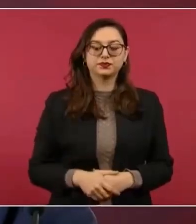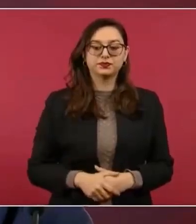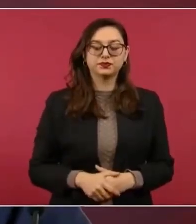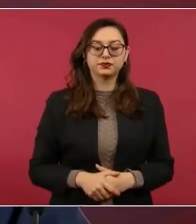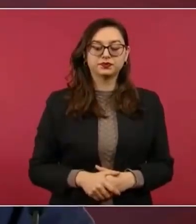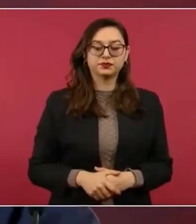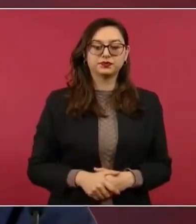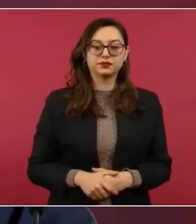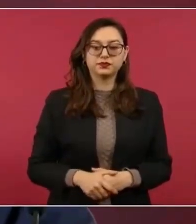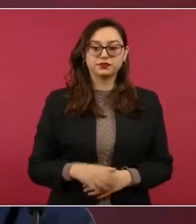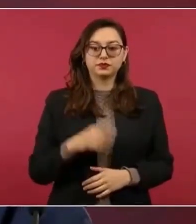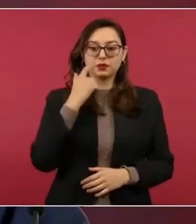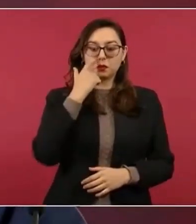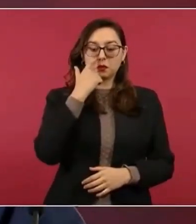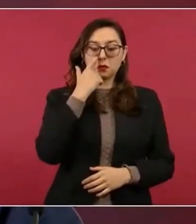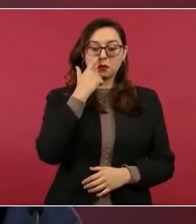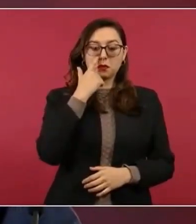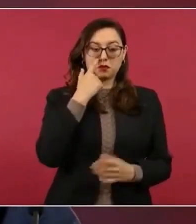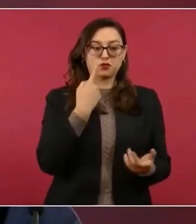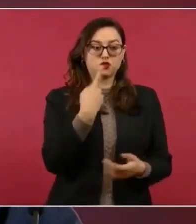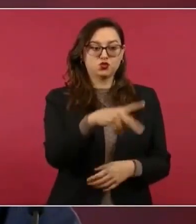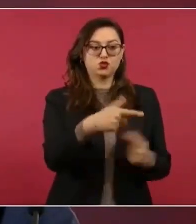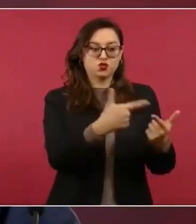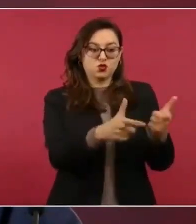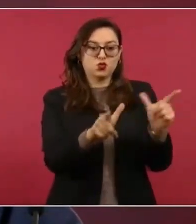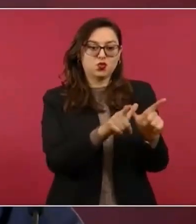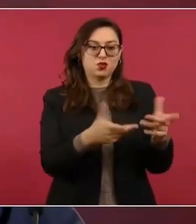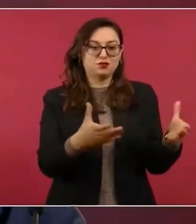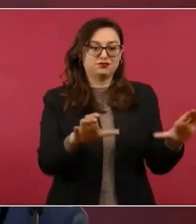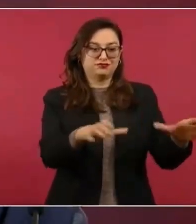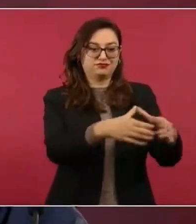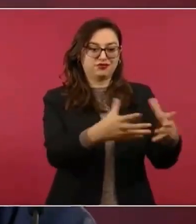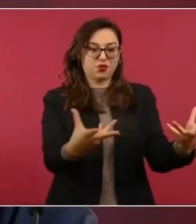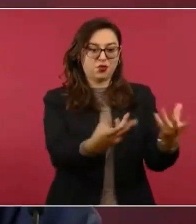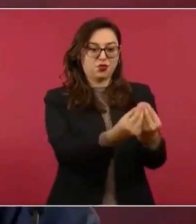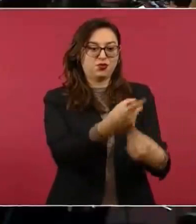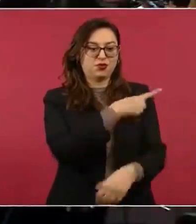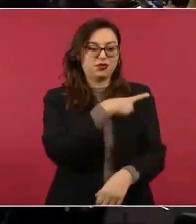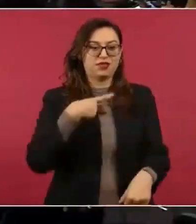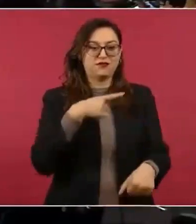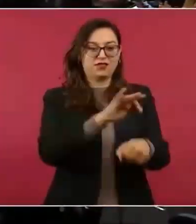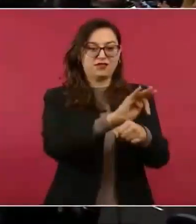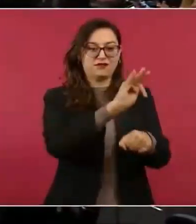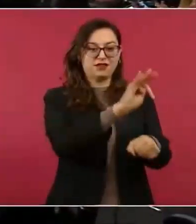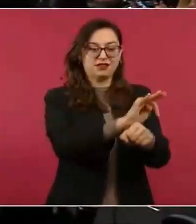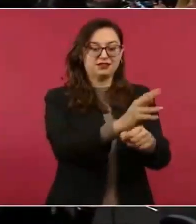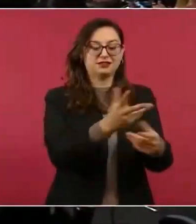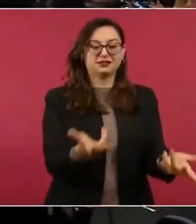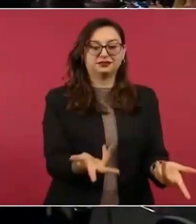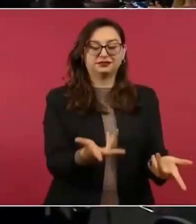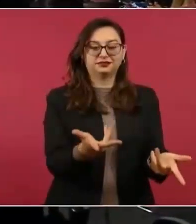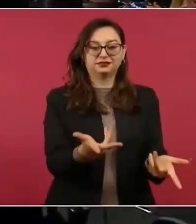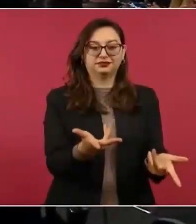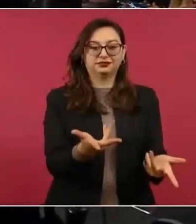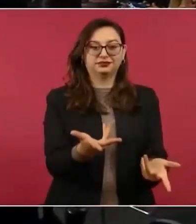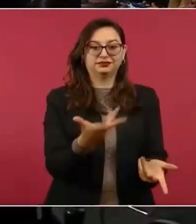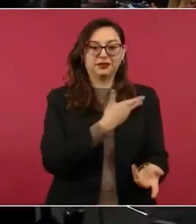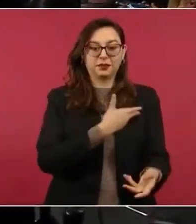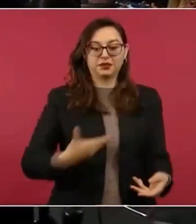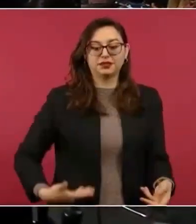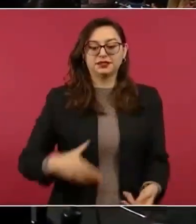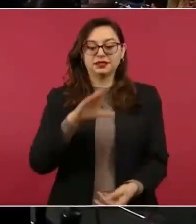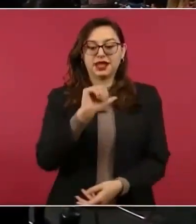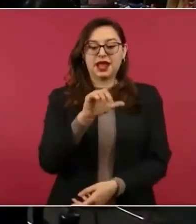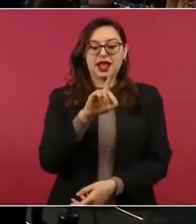Y lo tenemos que defender porque es de nosotros. Fue el secretario de Seguridad Pública con